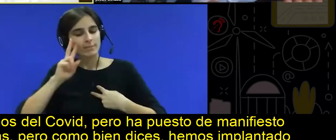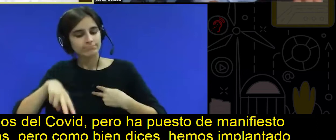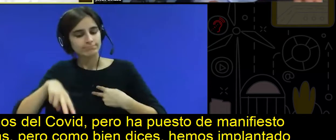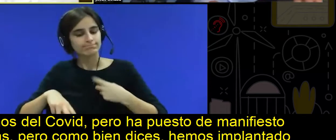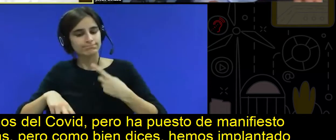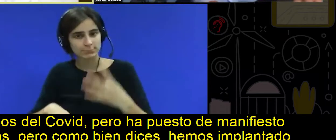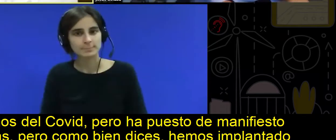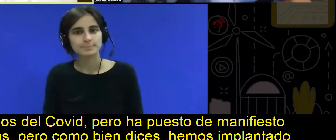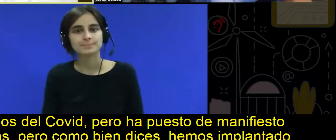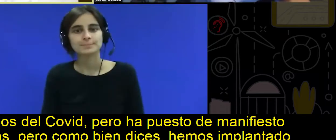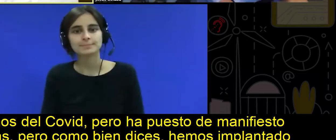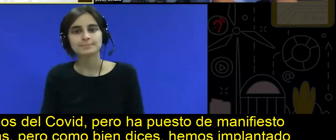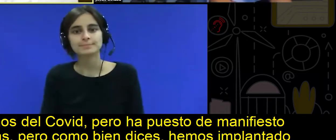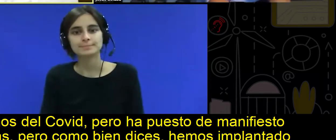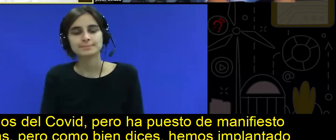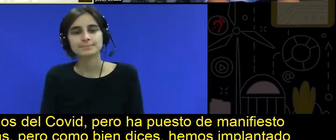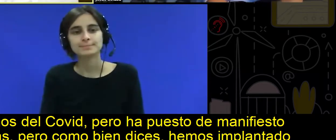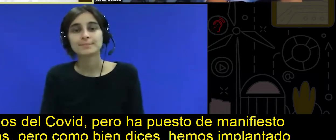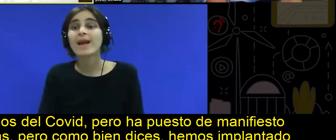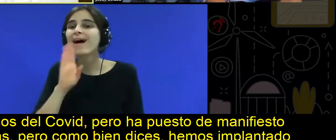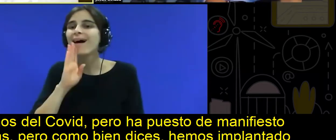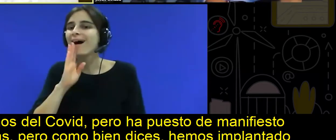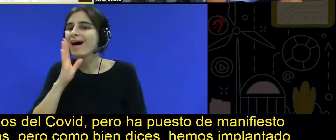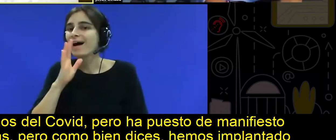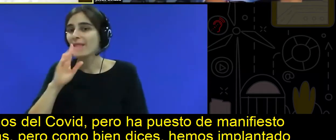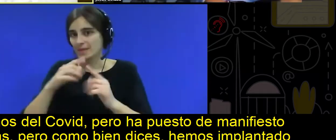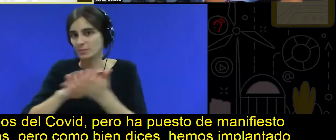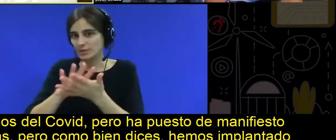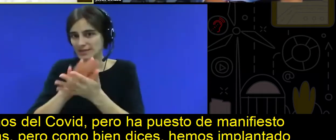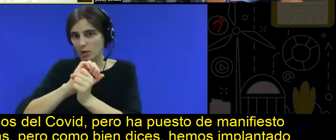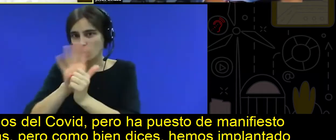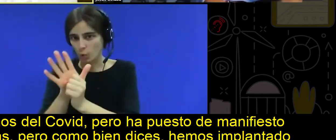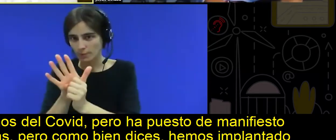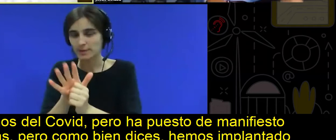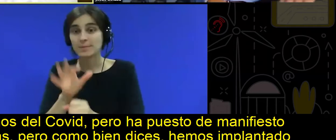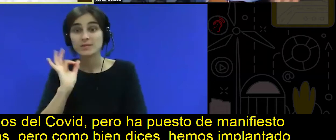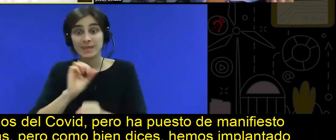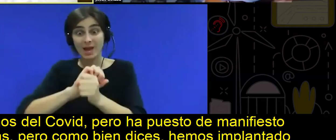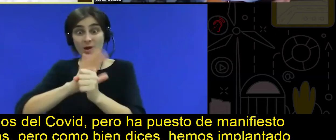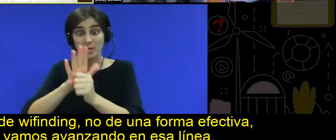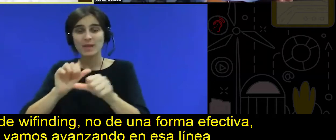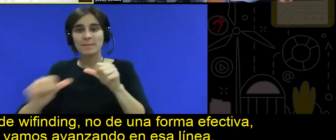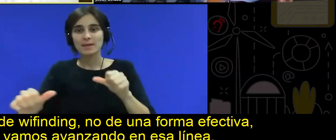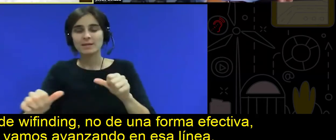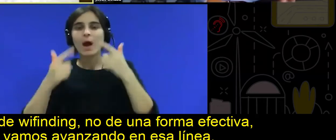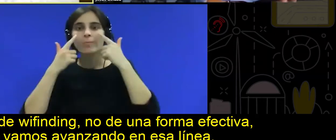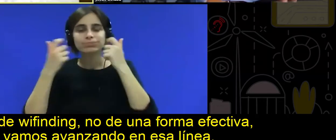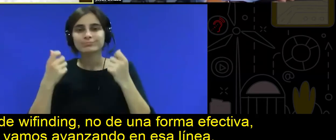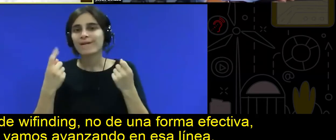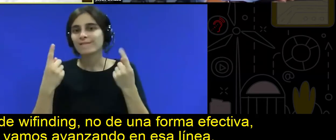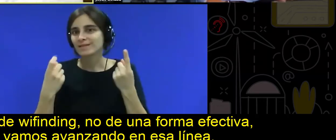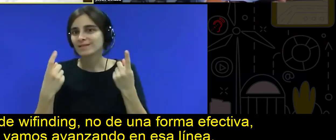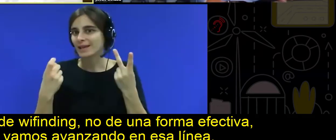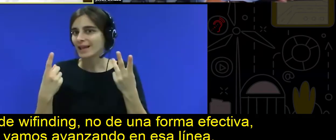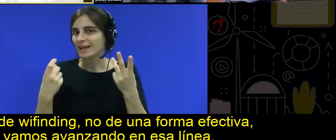de manifiesto muchas carencias, pero, como bien dices, hemos implantado una forma de wayfinding,